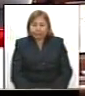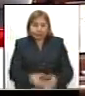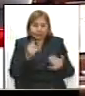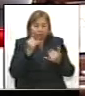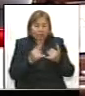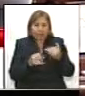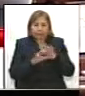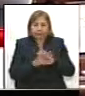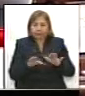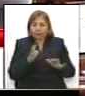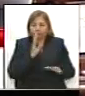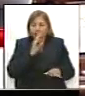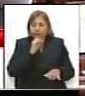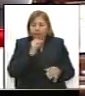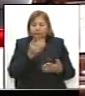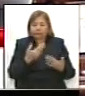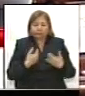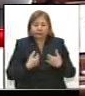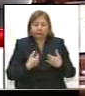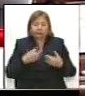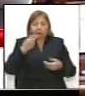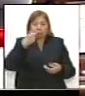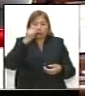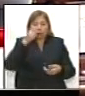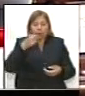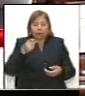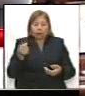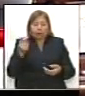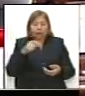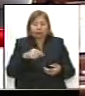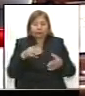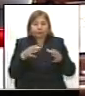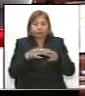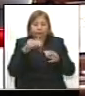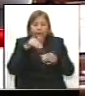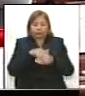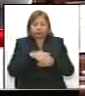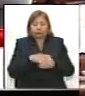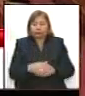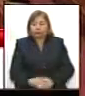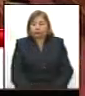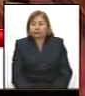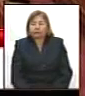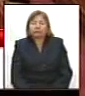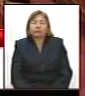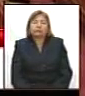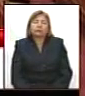Finalizado el debate, los congresistas se servirán marcar su asistencia para proceder a votar.